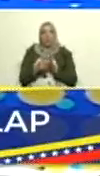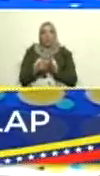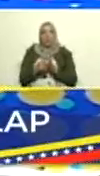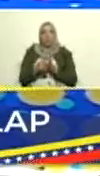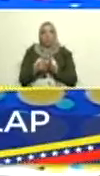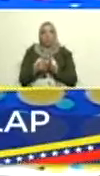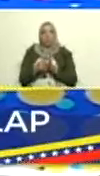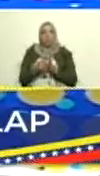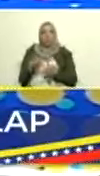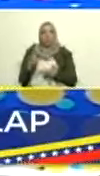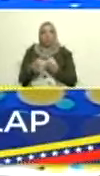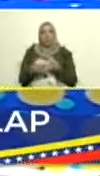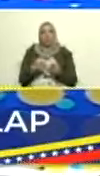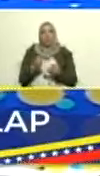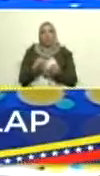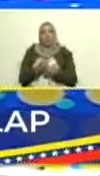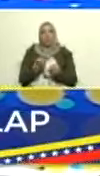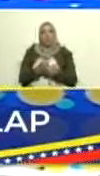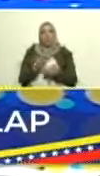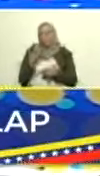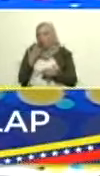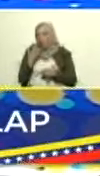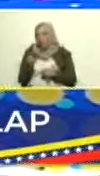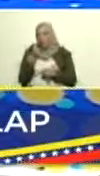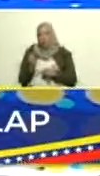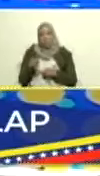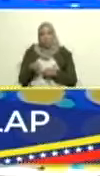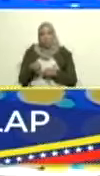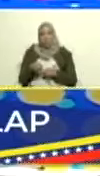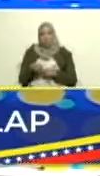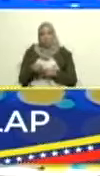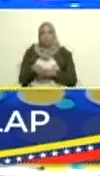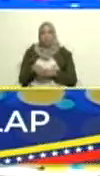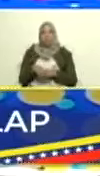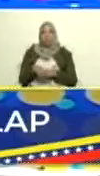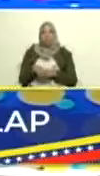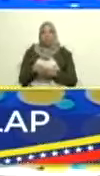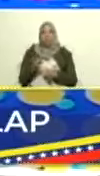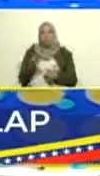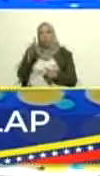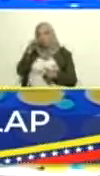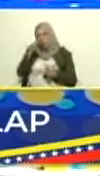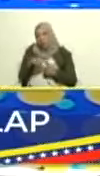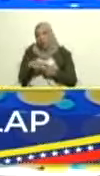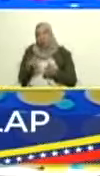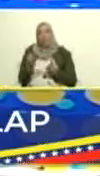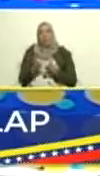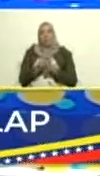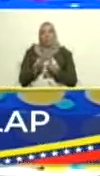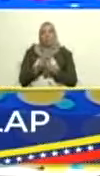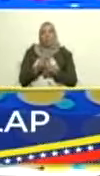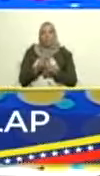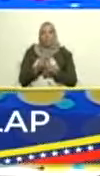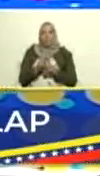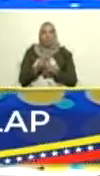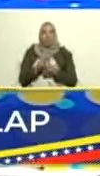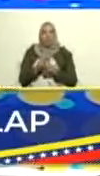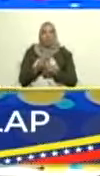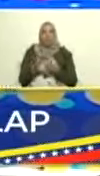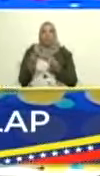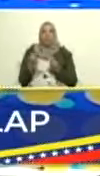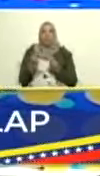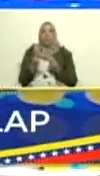productivos. Ustedes me entienden, ¿verdad? La P productiva, ahí hay que hacer